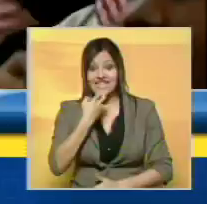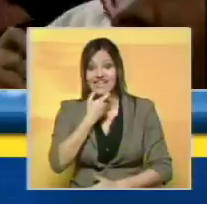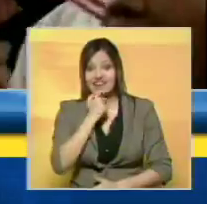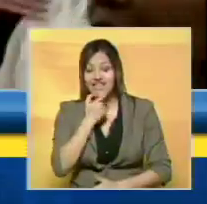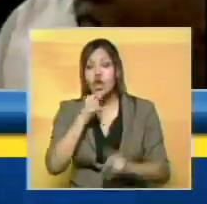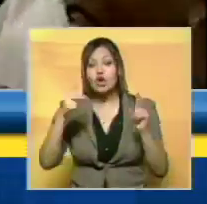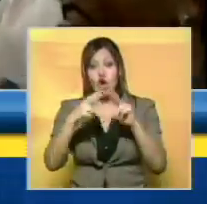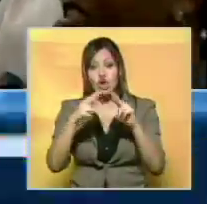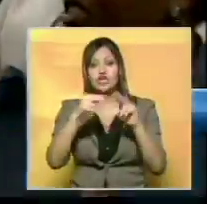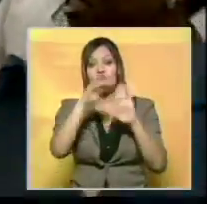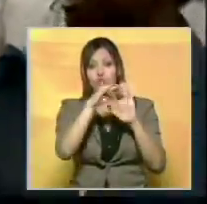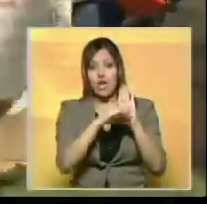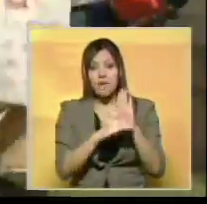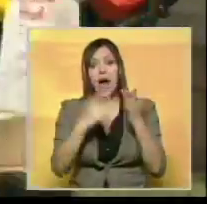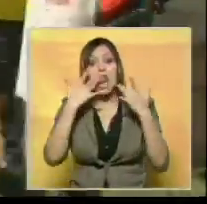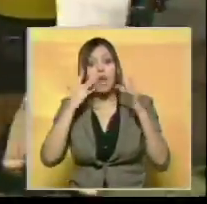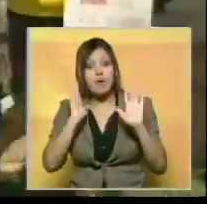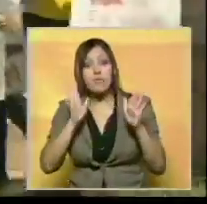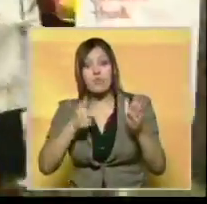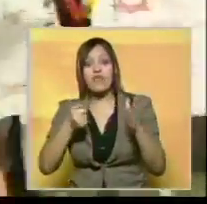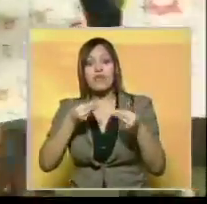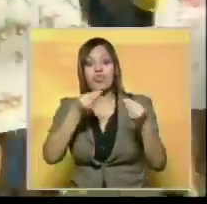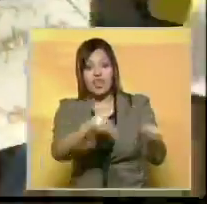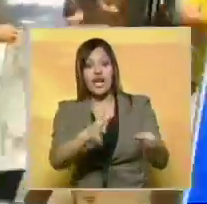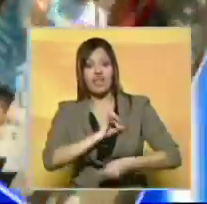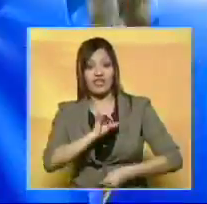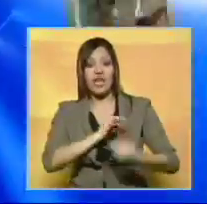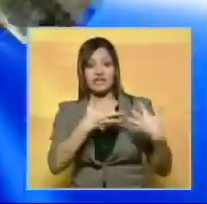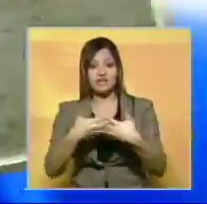las normas de civismo, pudieran ser americanos.